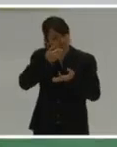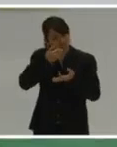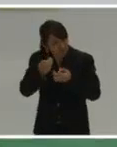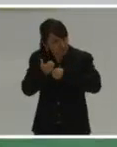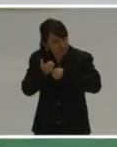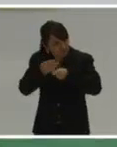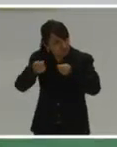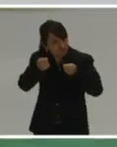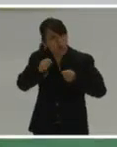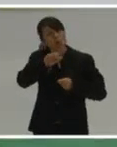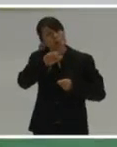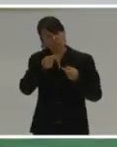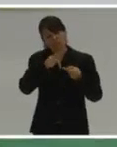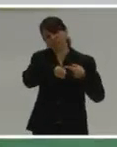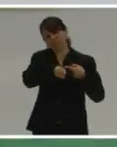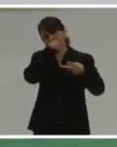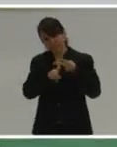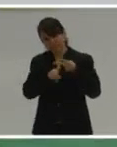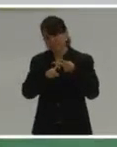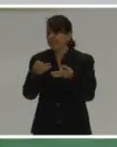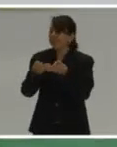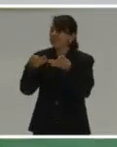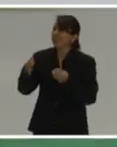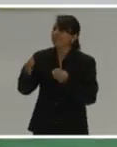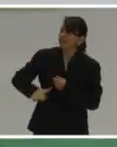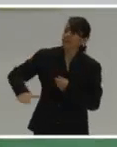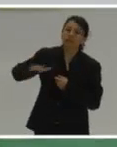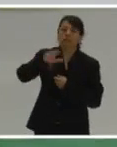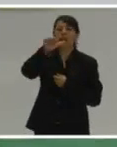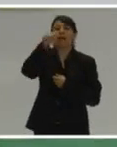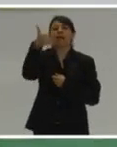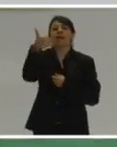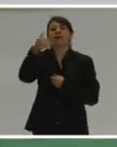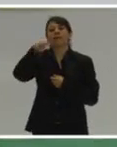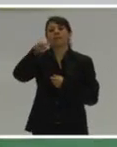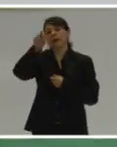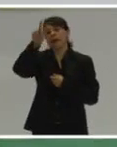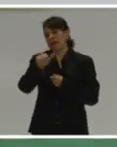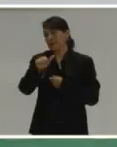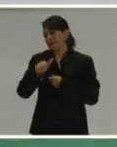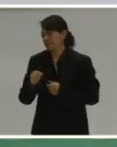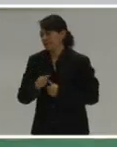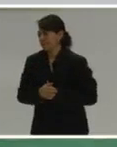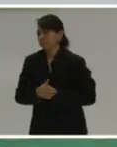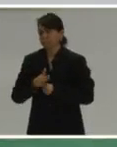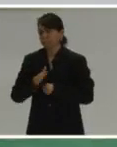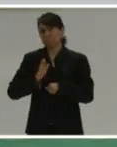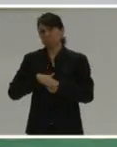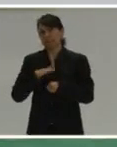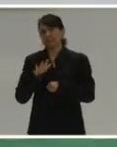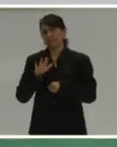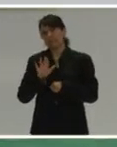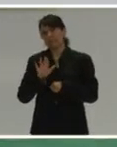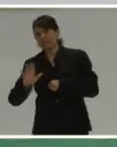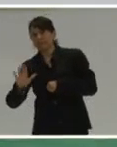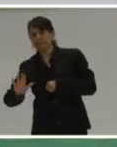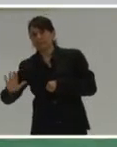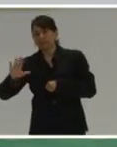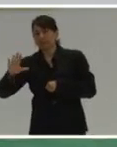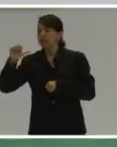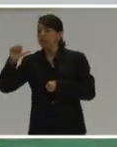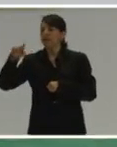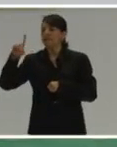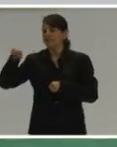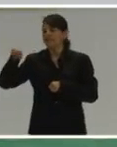¿no? Aymaras, habemos en los diferentes departamentos, sobre todo en la parte andina,